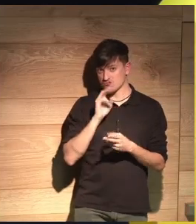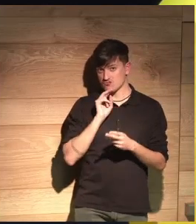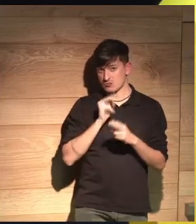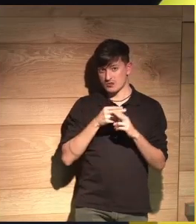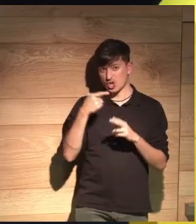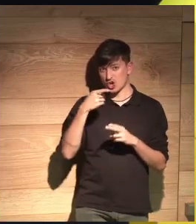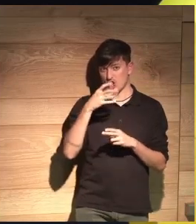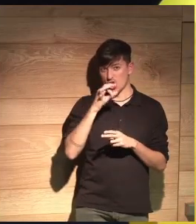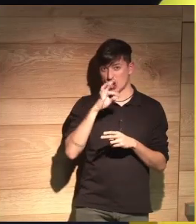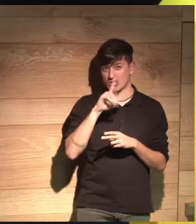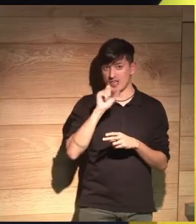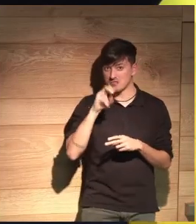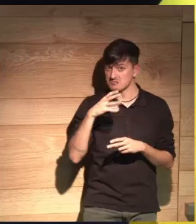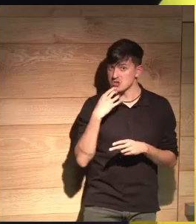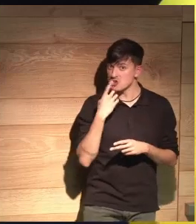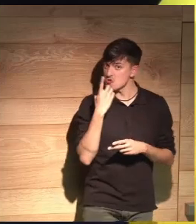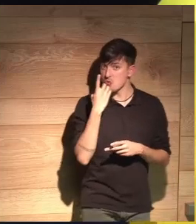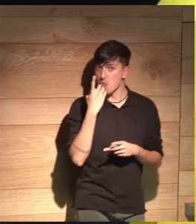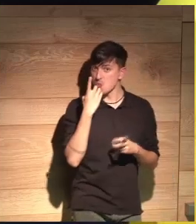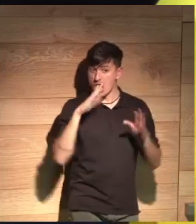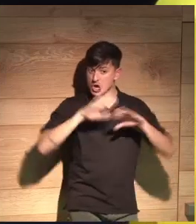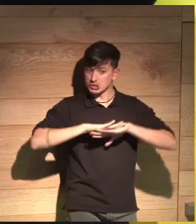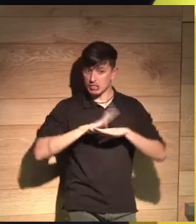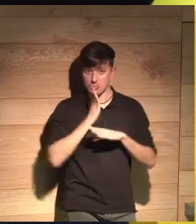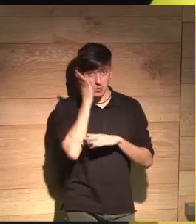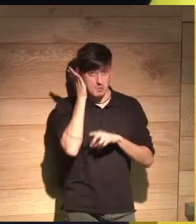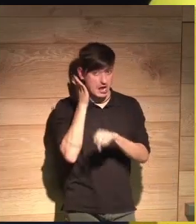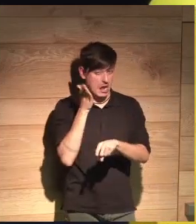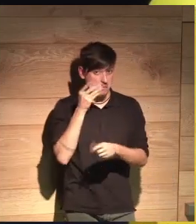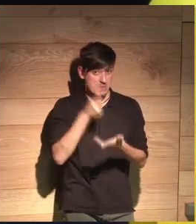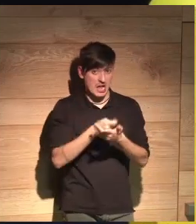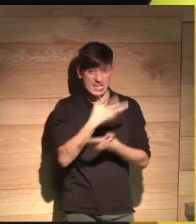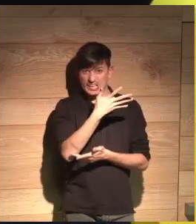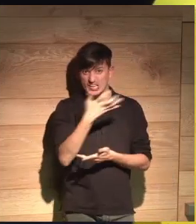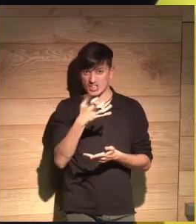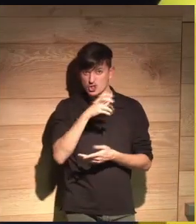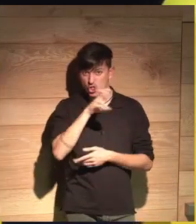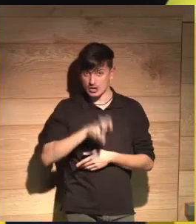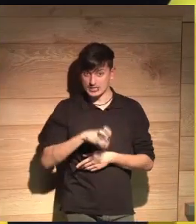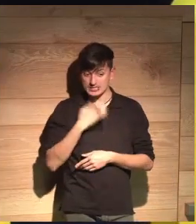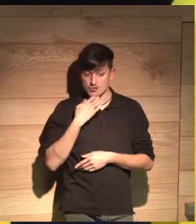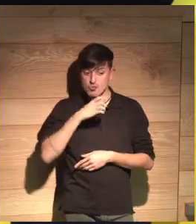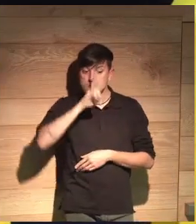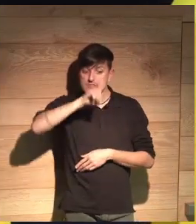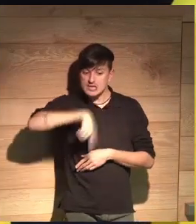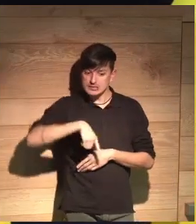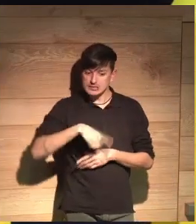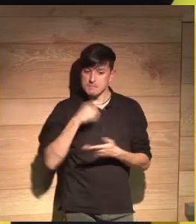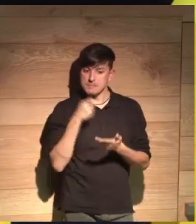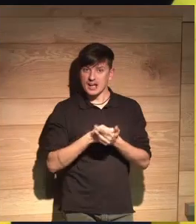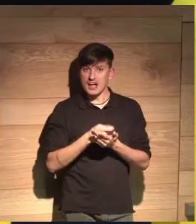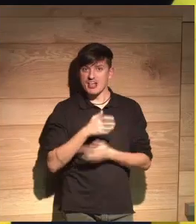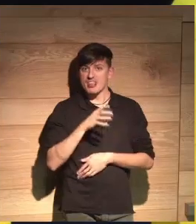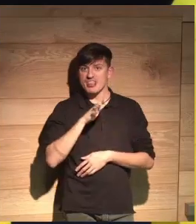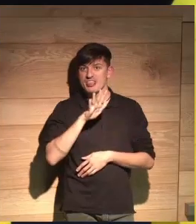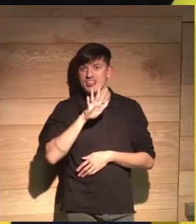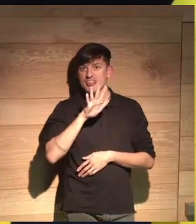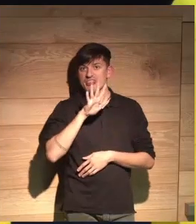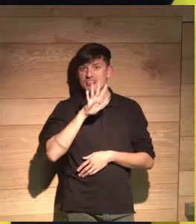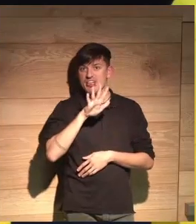hotel por ejemplo si estás es una noche pagas me parece 500 dólares si pasas un mes pague cinco dólares por